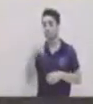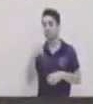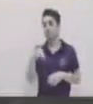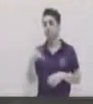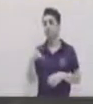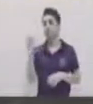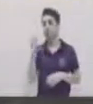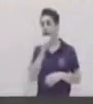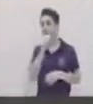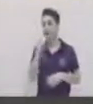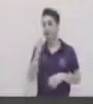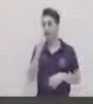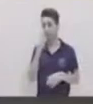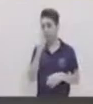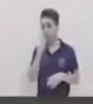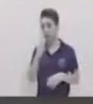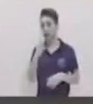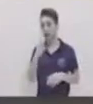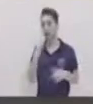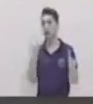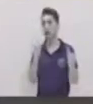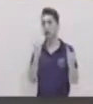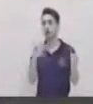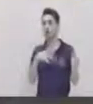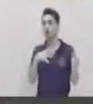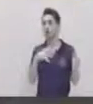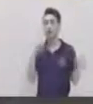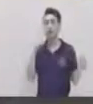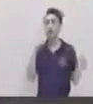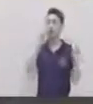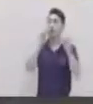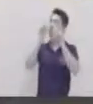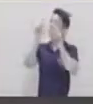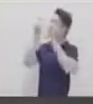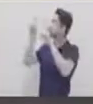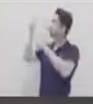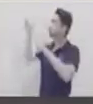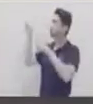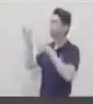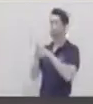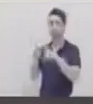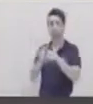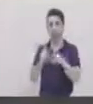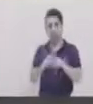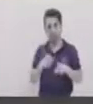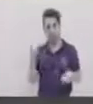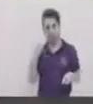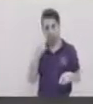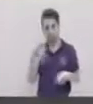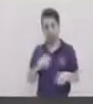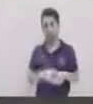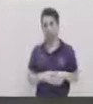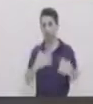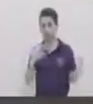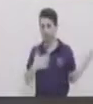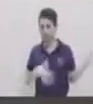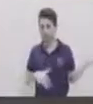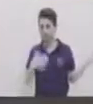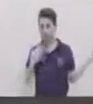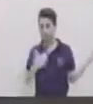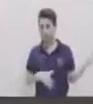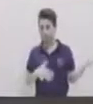Muy bien, ahora les voy a enseñar una canción con la progresión de acordes que vimos, la progresión de sonidos que acabamos de